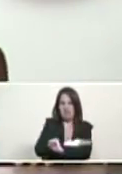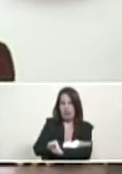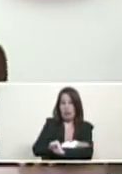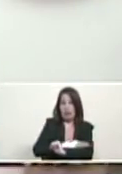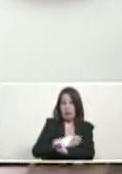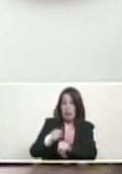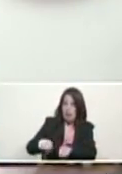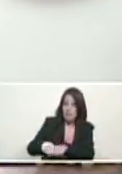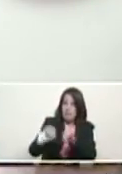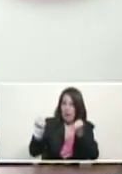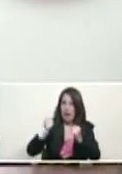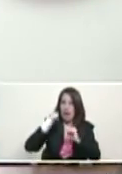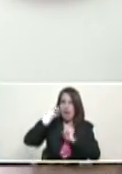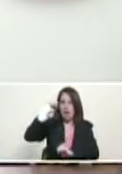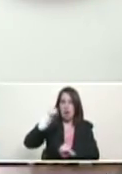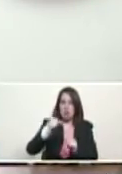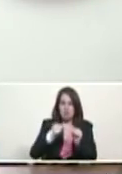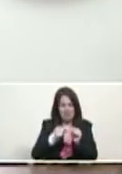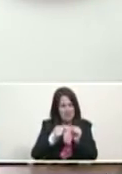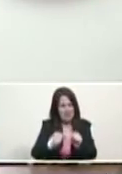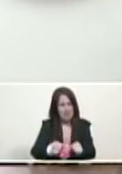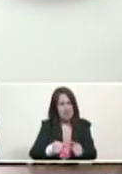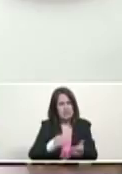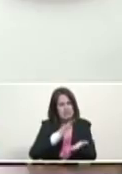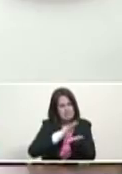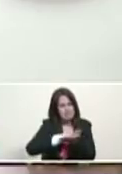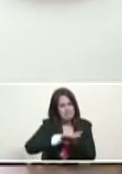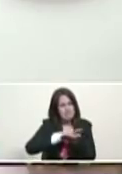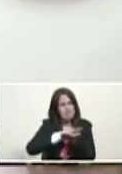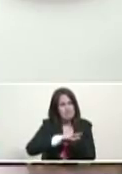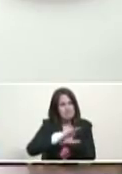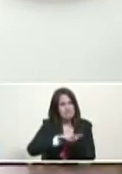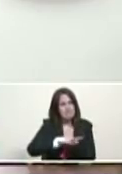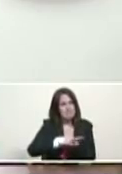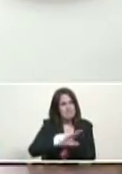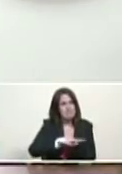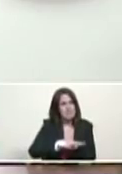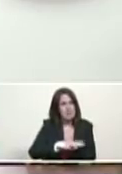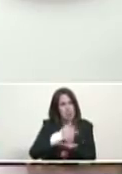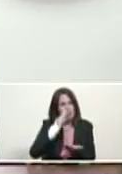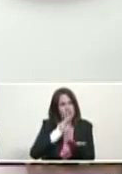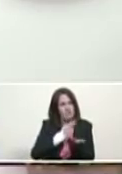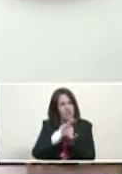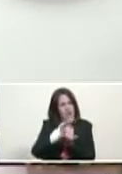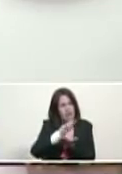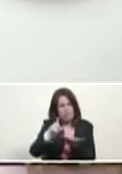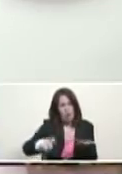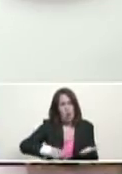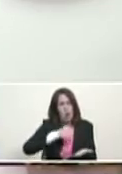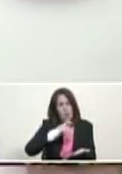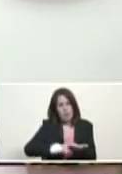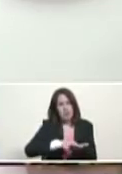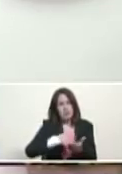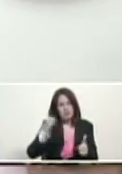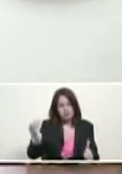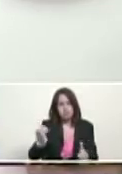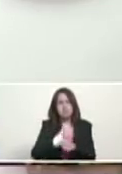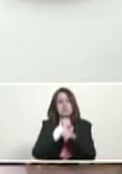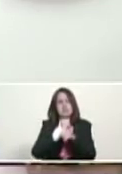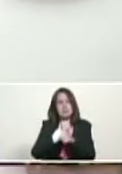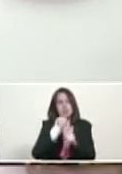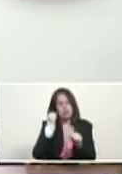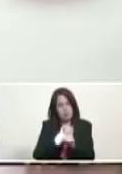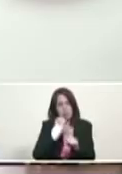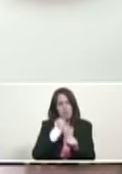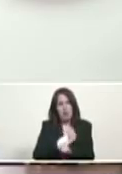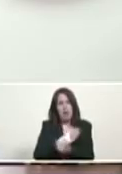logro, y más bien vamos a avanzar en su estabilidad, en la cual tengo fe absoluta que la vamos a ir logrando. Tengo fe y estoy trabajando